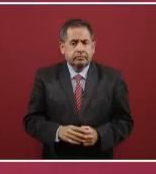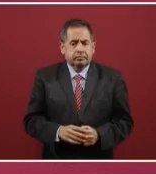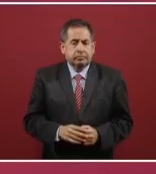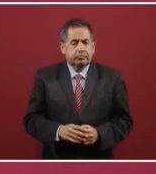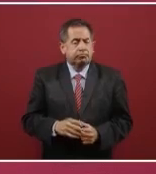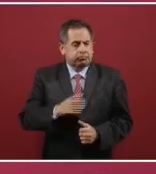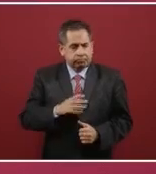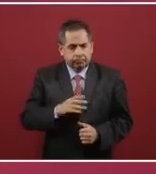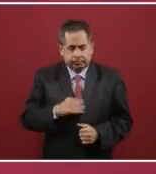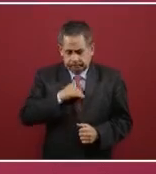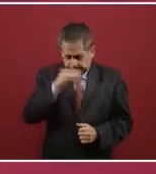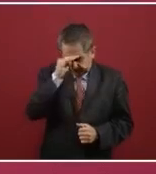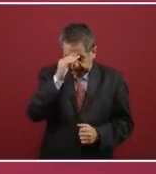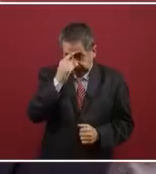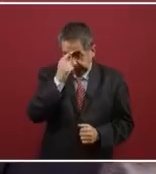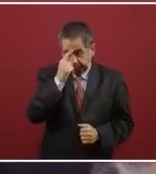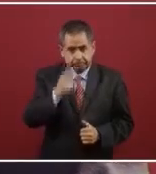Tengo esto,